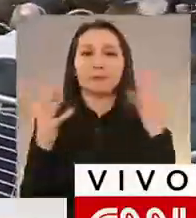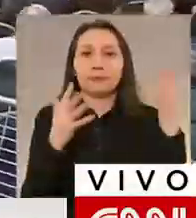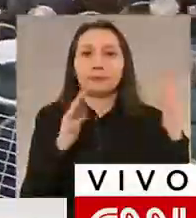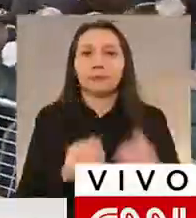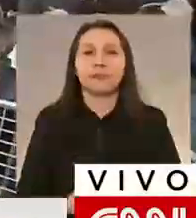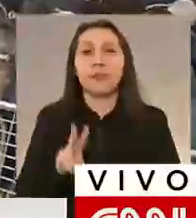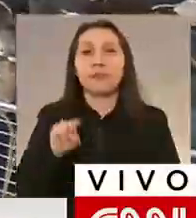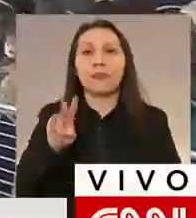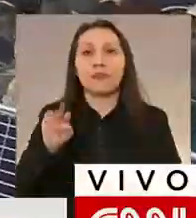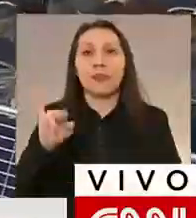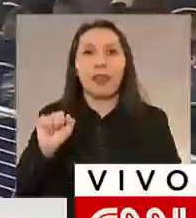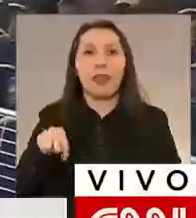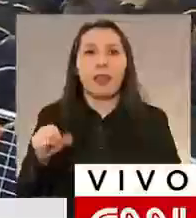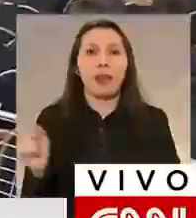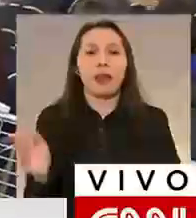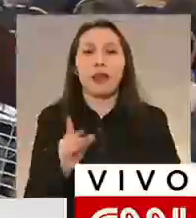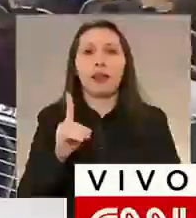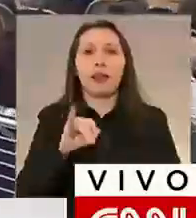Viviana Díaz,